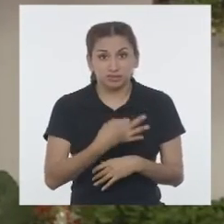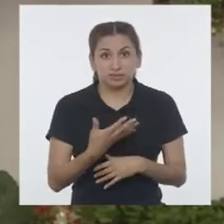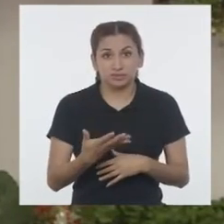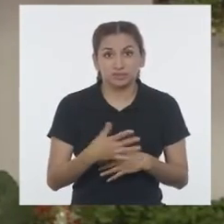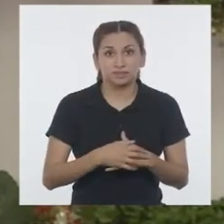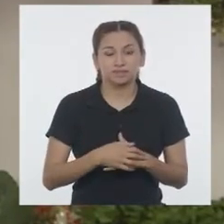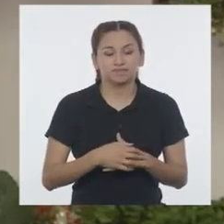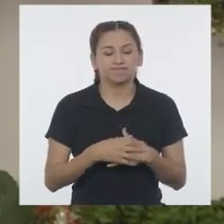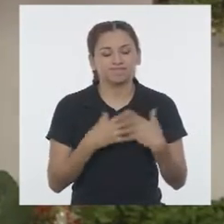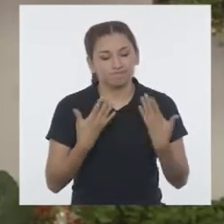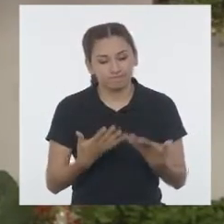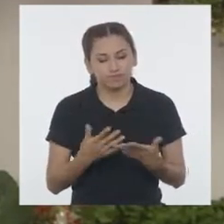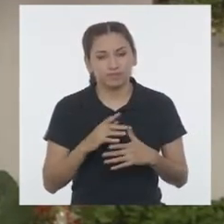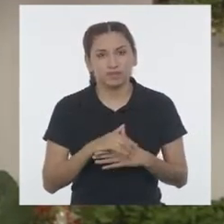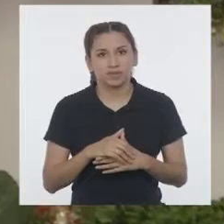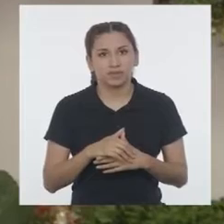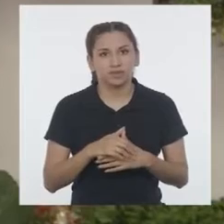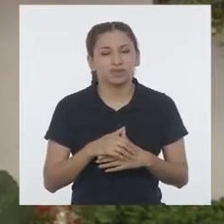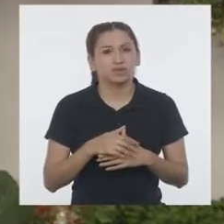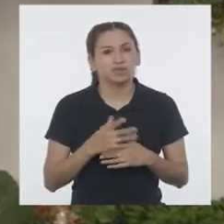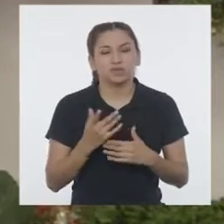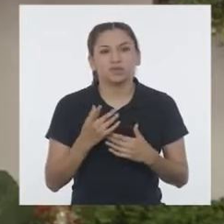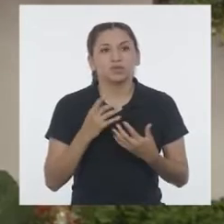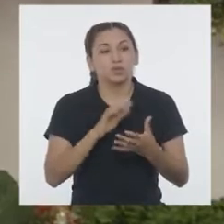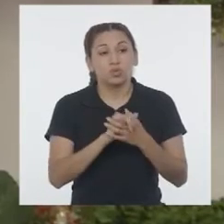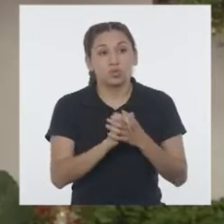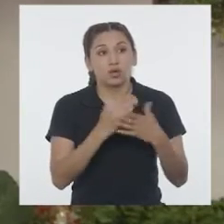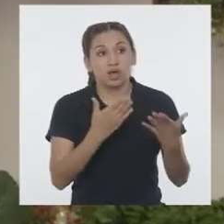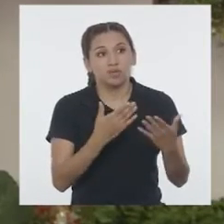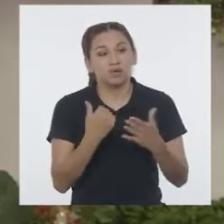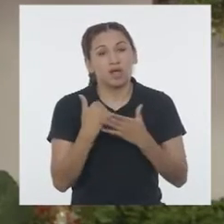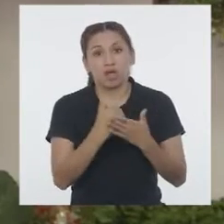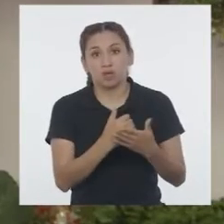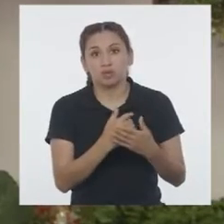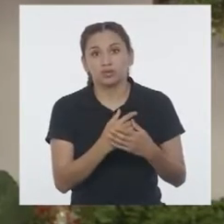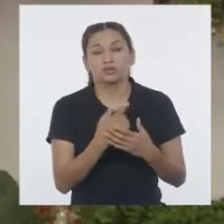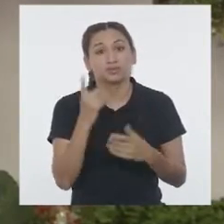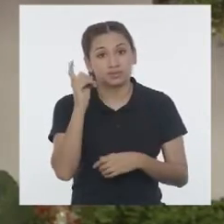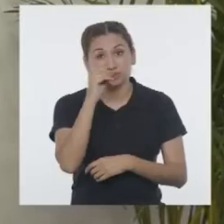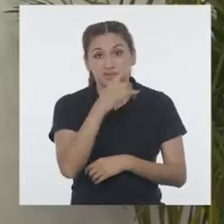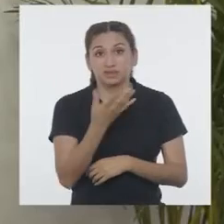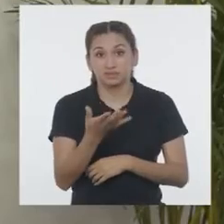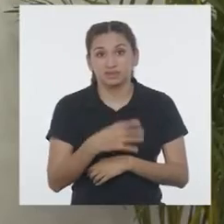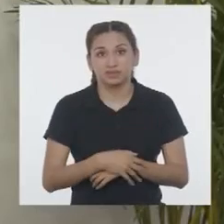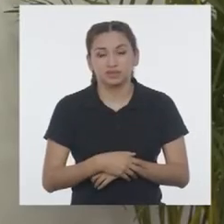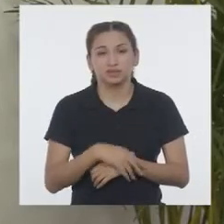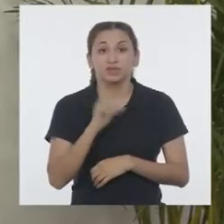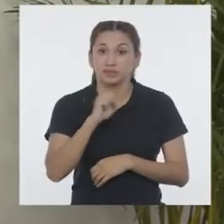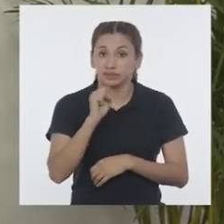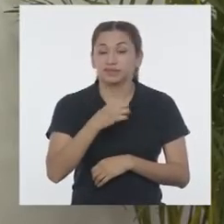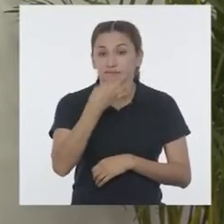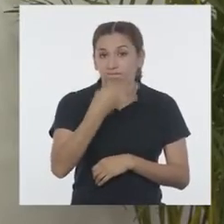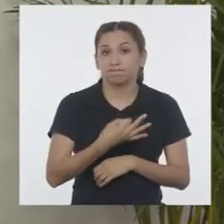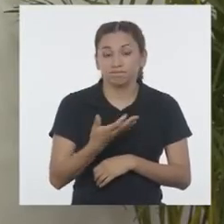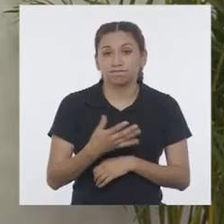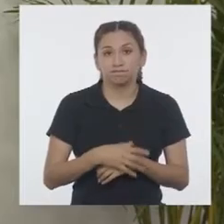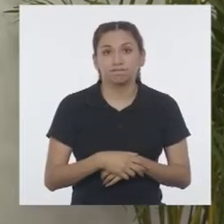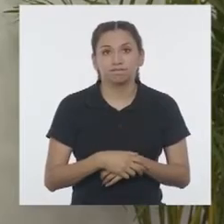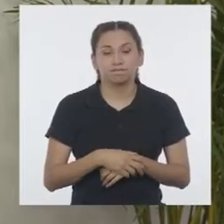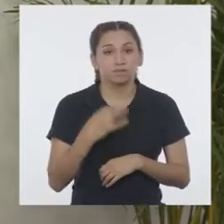¿verdad? Ay, pero qué bueno que escucharon a su compañera. Debió ser difícil, amigo. La verdad que